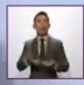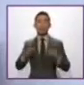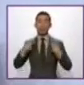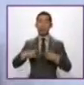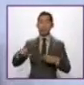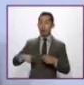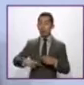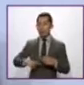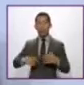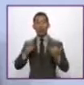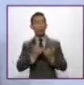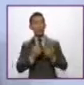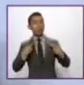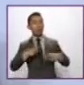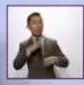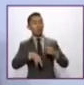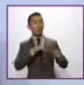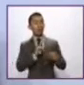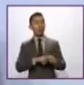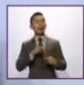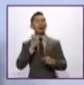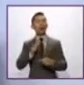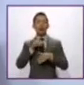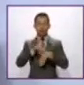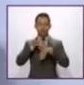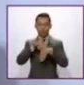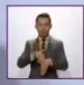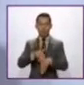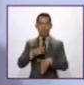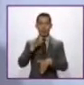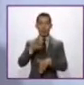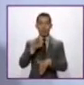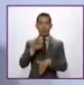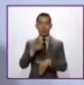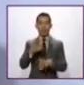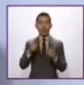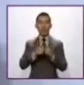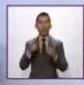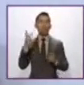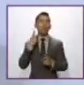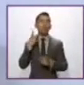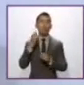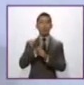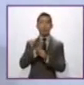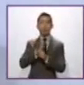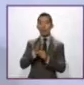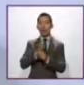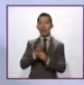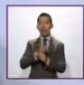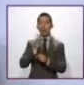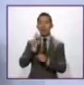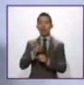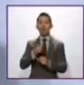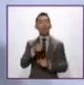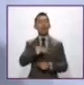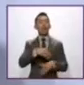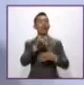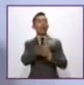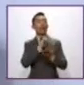los ciudadanos acatemos la ley. Desgraciadamente, Morena son los primeros en evadir la